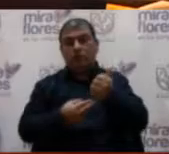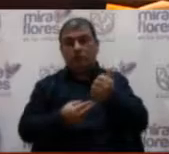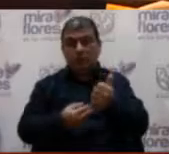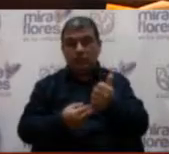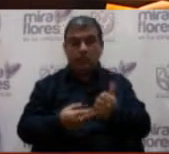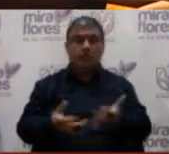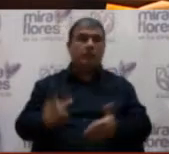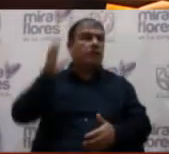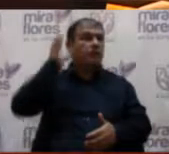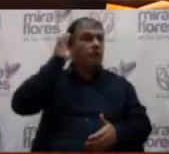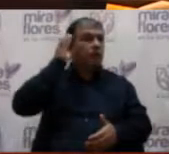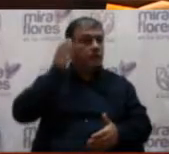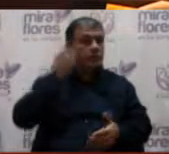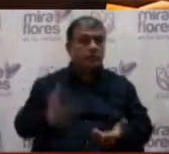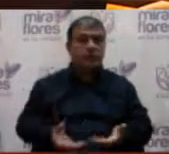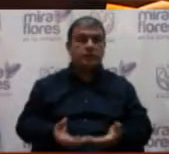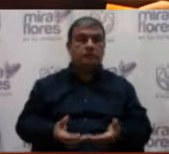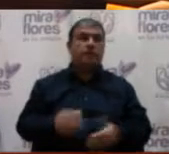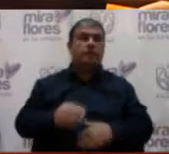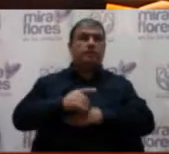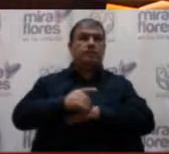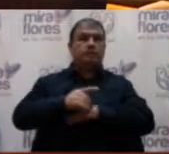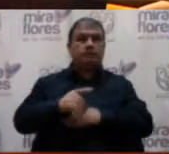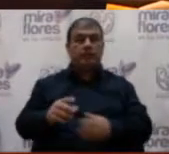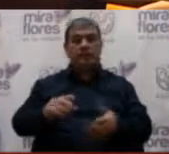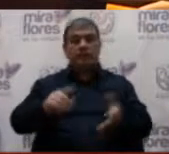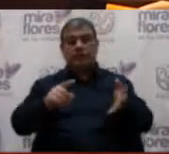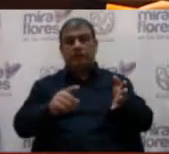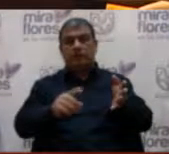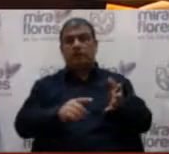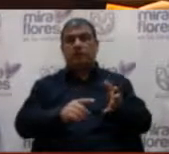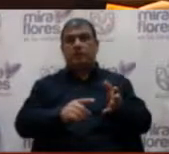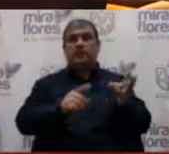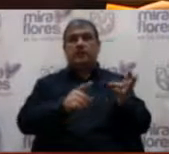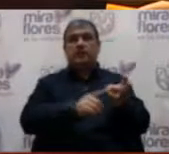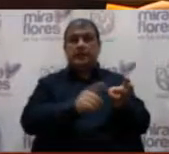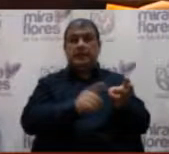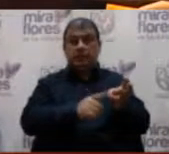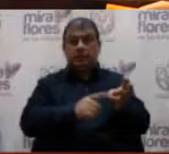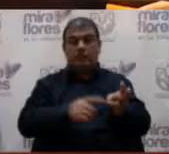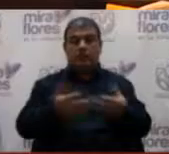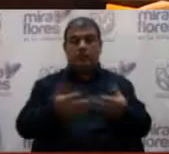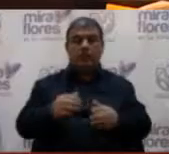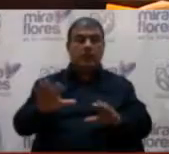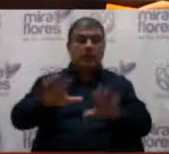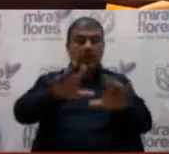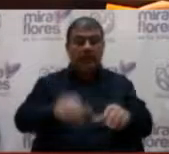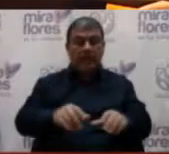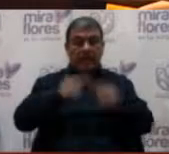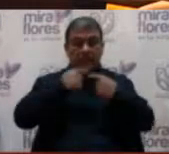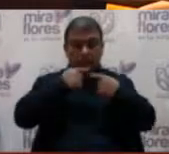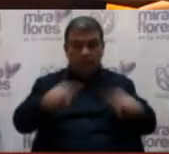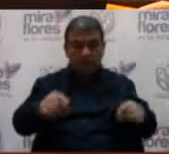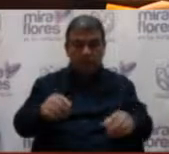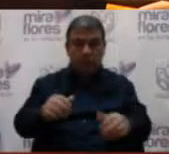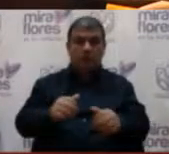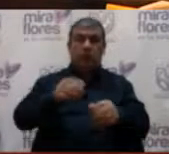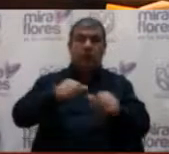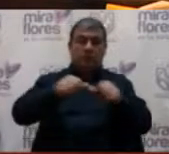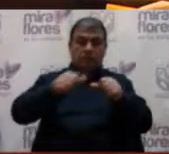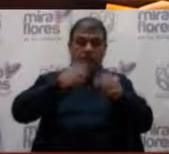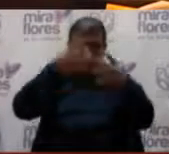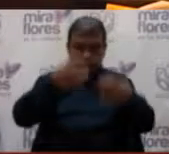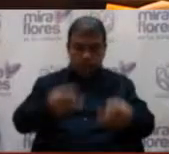provincia y departamento de Lima. Sexto, dicha convocatoria se realiza de acuerdo con el acta de proclamación de resultados de